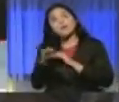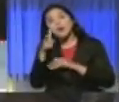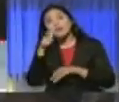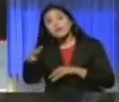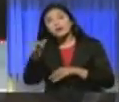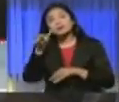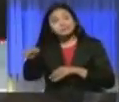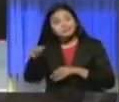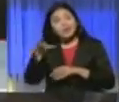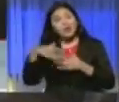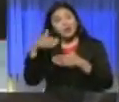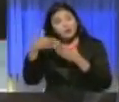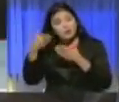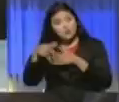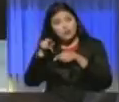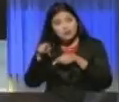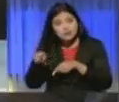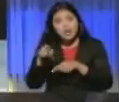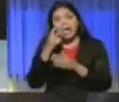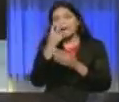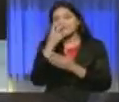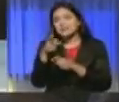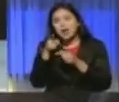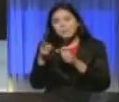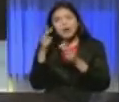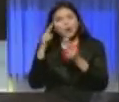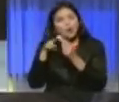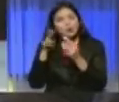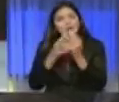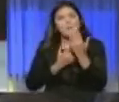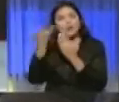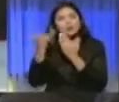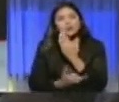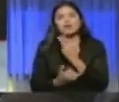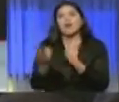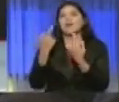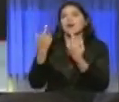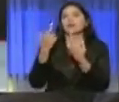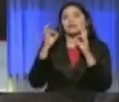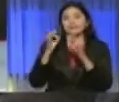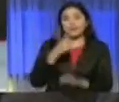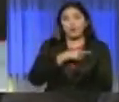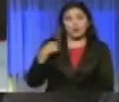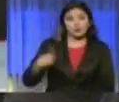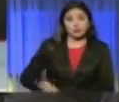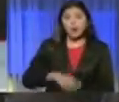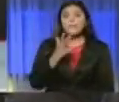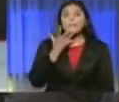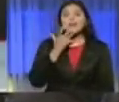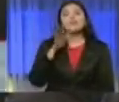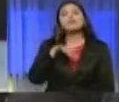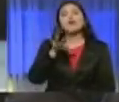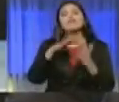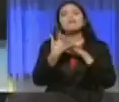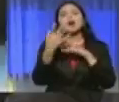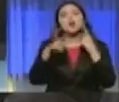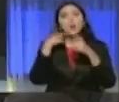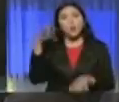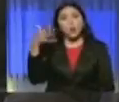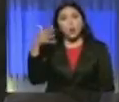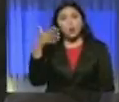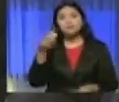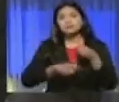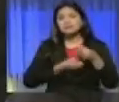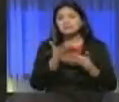proyectos emblemáticos que son productos precisamente de la relación que tenemos con China, como es el caso, por ejemplo, de Barrio Nuevo, Barrio Tricolor. Se